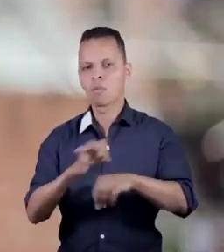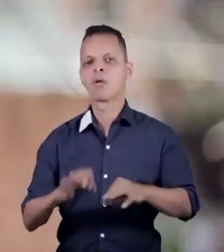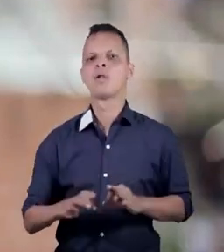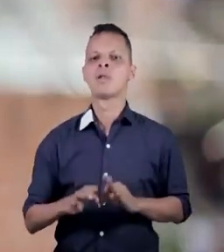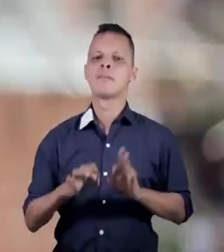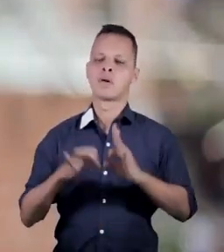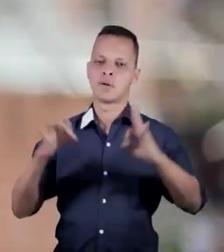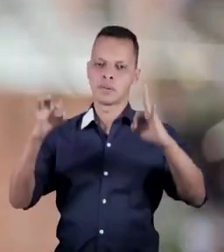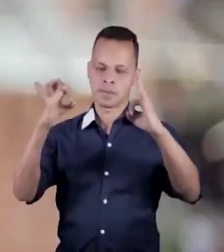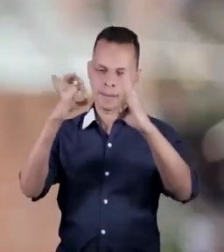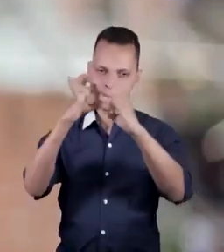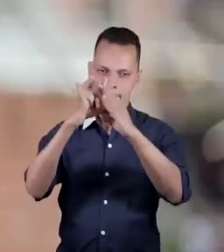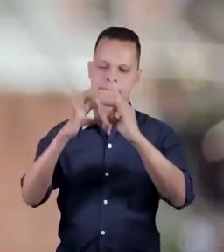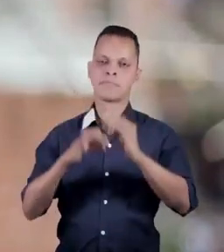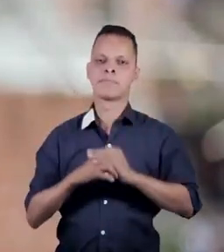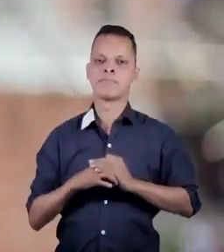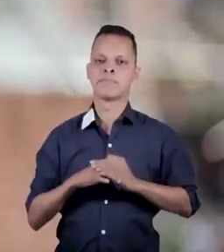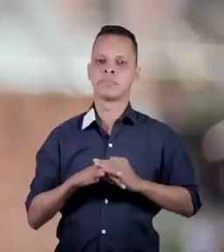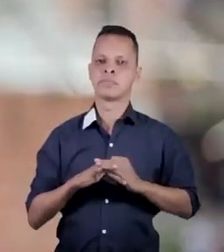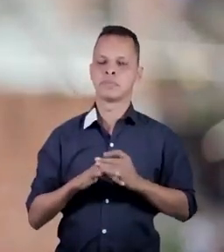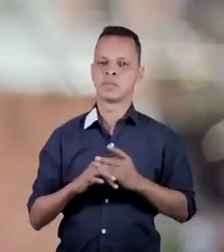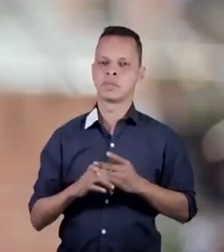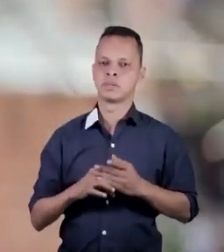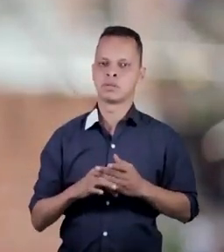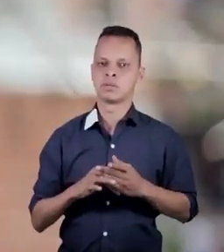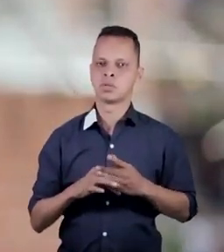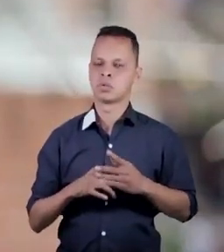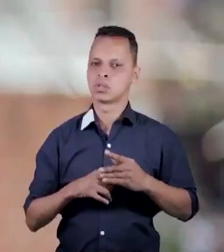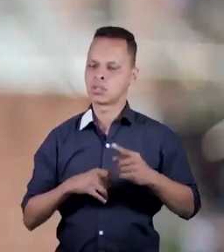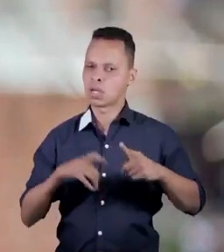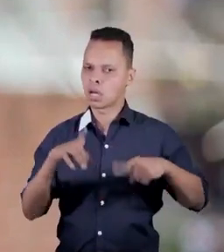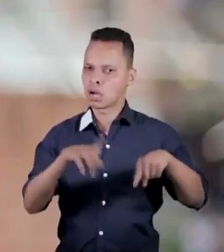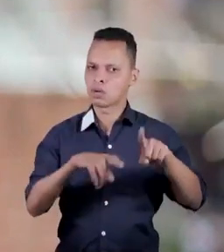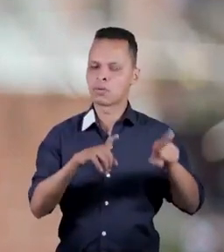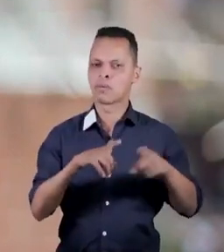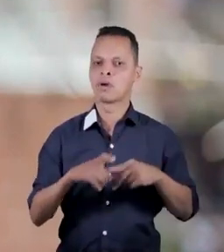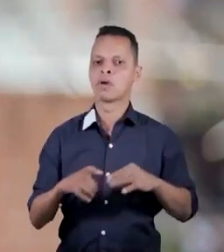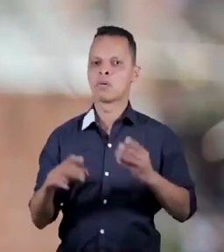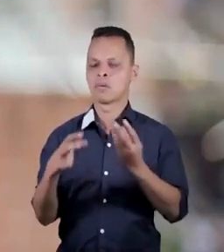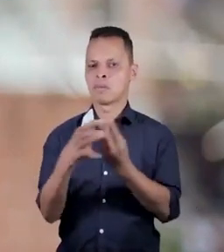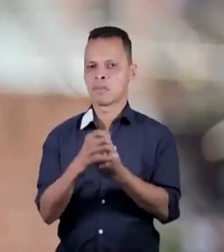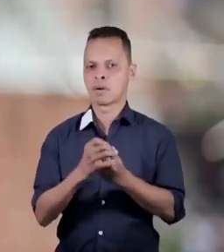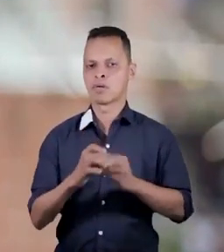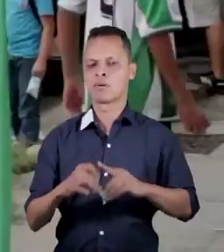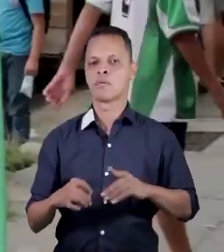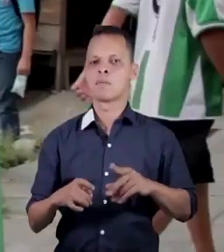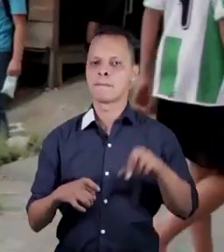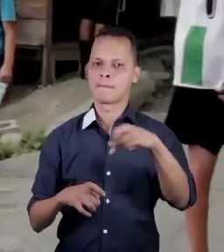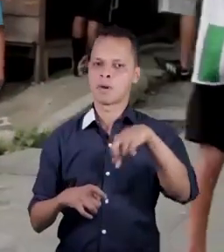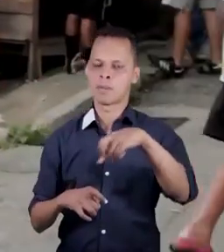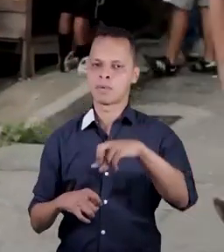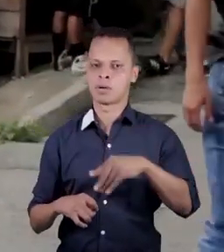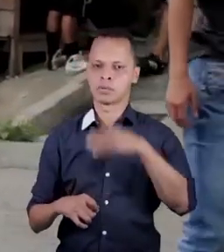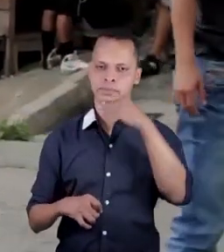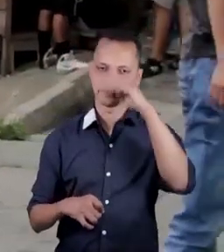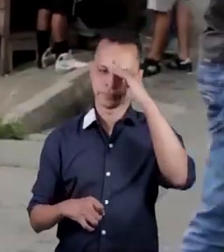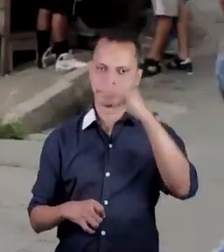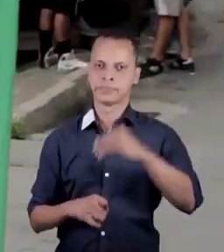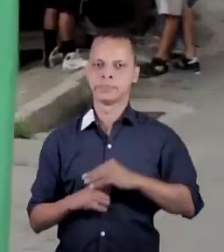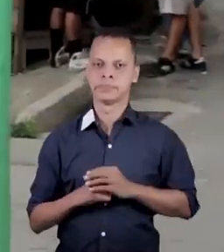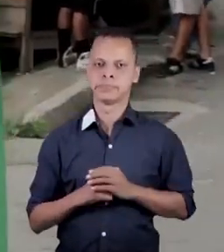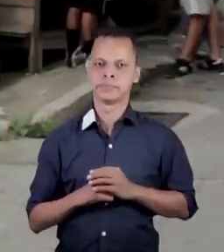vuelve digamos importante en los barrios populares y en la ciudad de medios